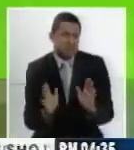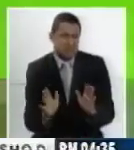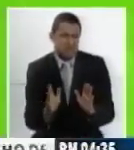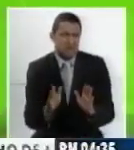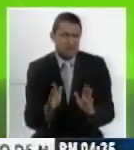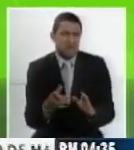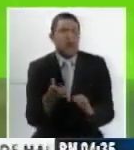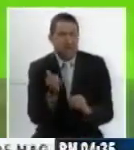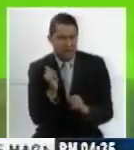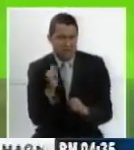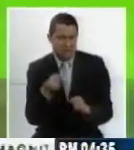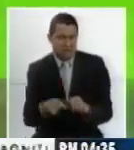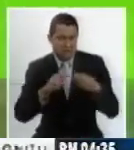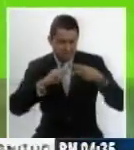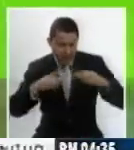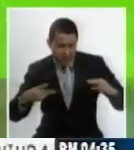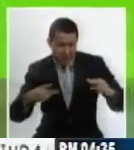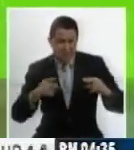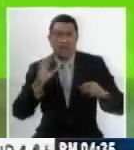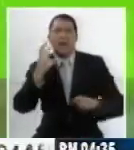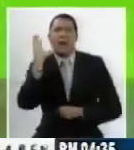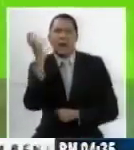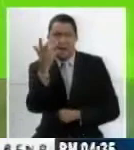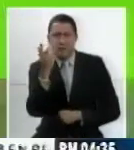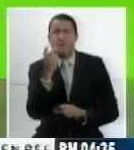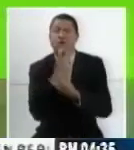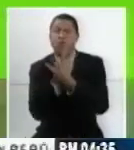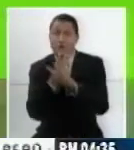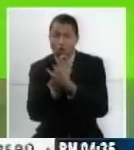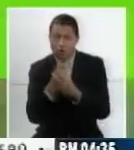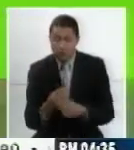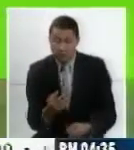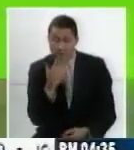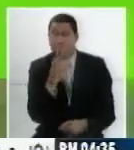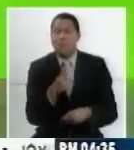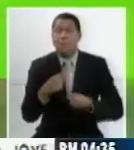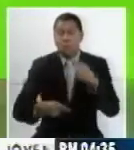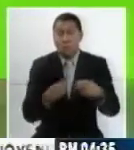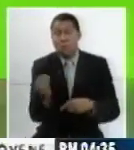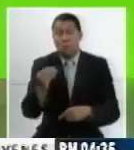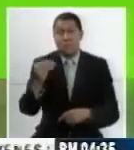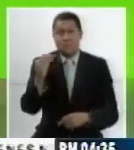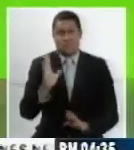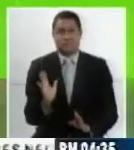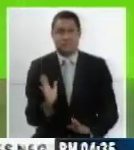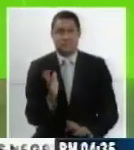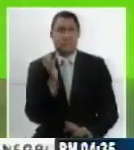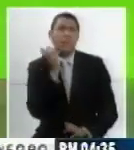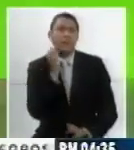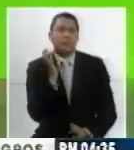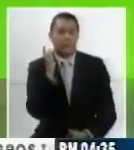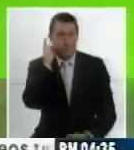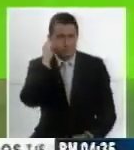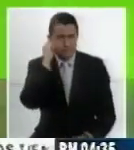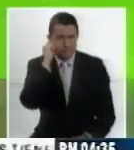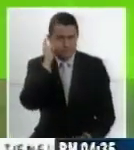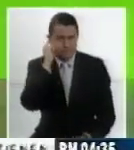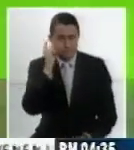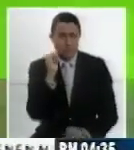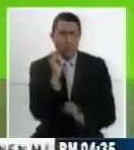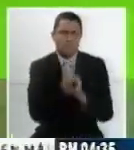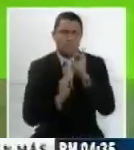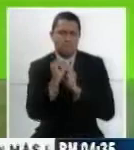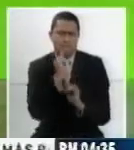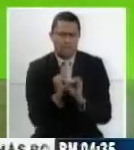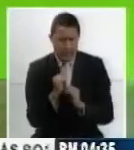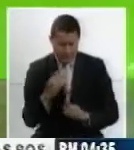inmunológica está, existe, y son el ambiente y los contaminantes los que disparan que poco a poco vaya apareciendo. Probablemente cuando nuestros niños nacen,